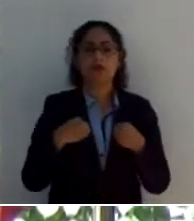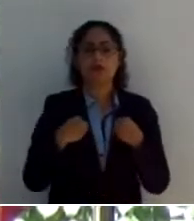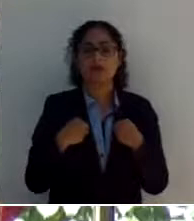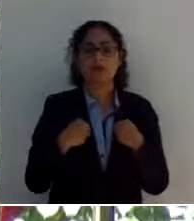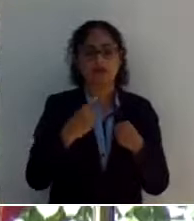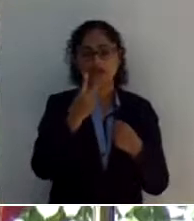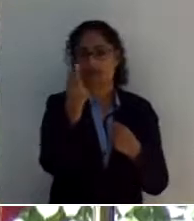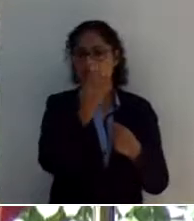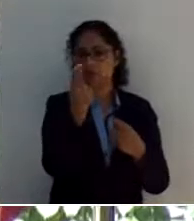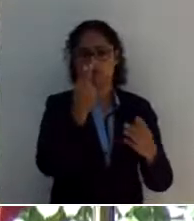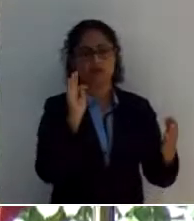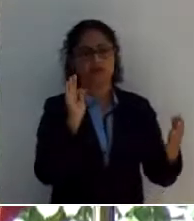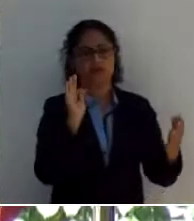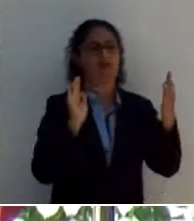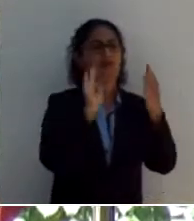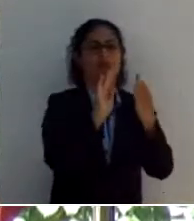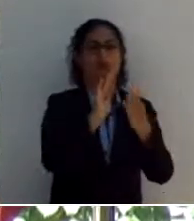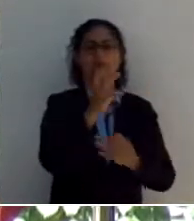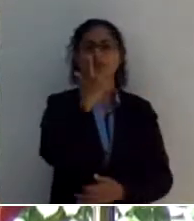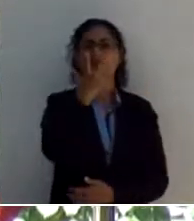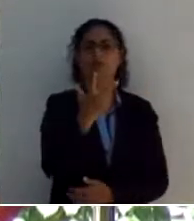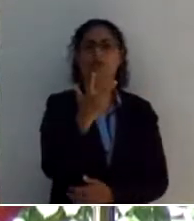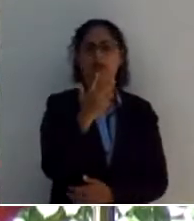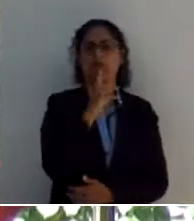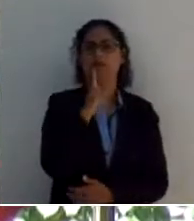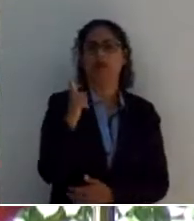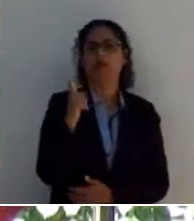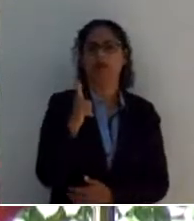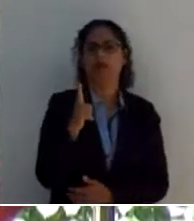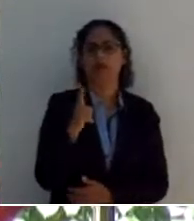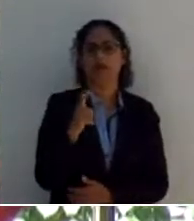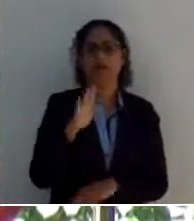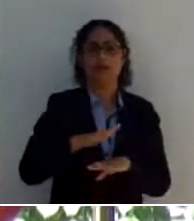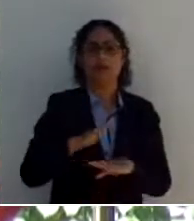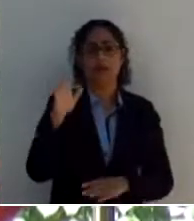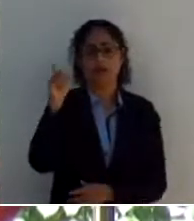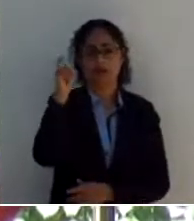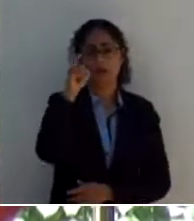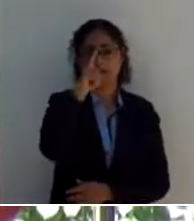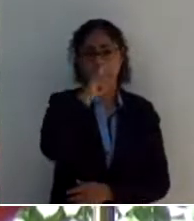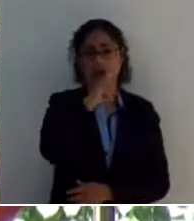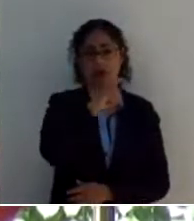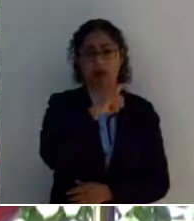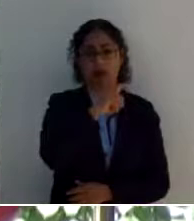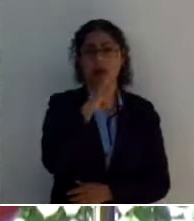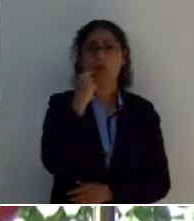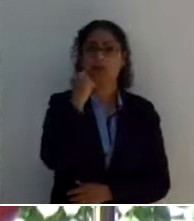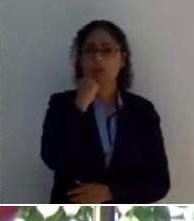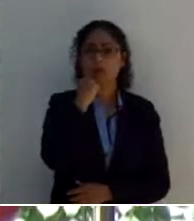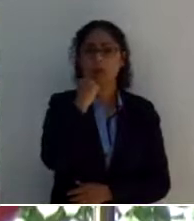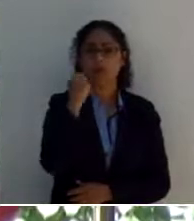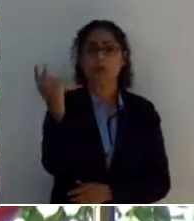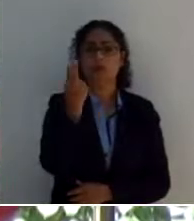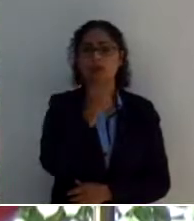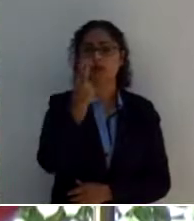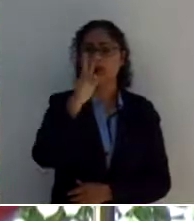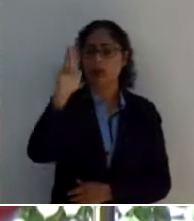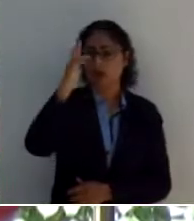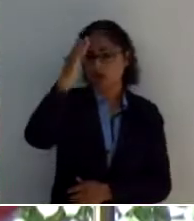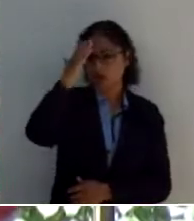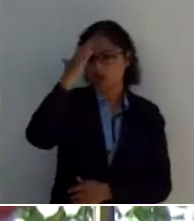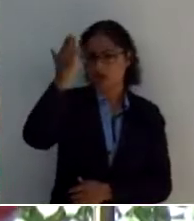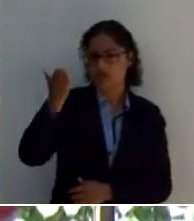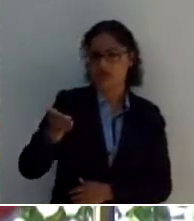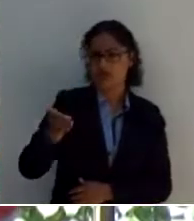hay que afrontarlo con arrojo, con determinación. En los momentos críticos es donde se reconoce y se